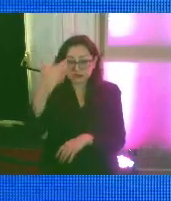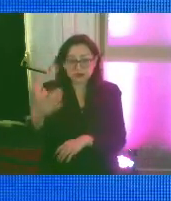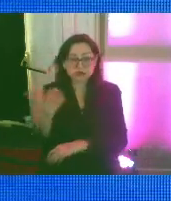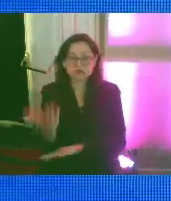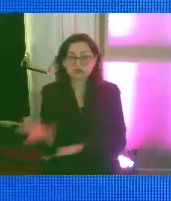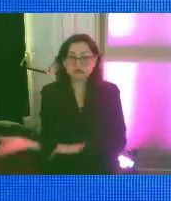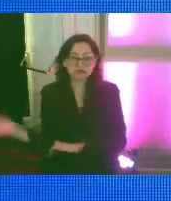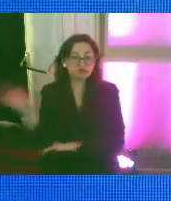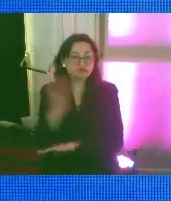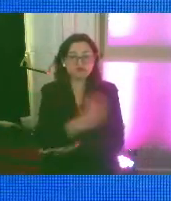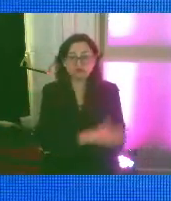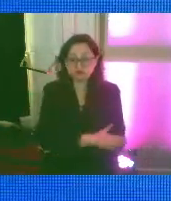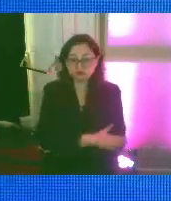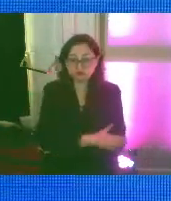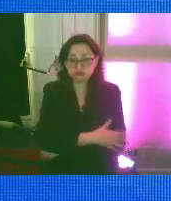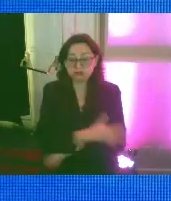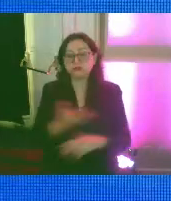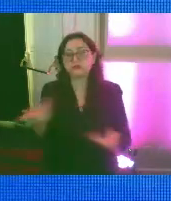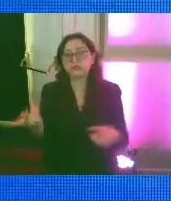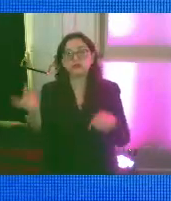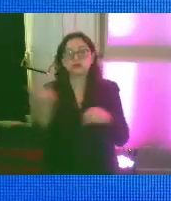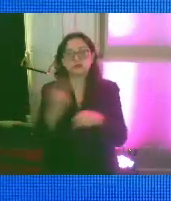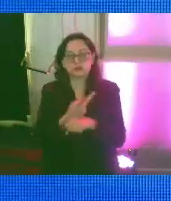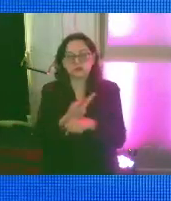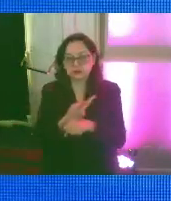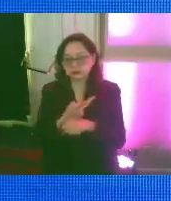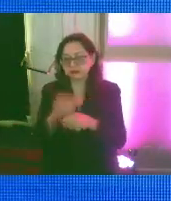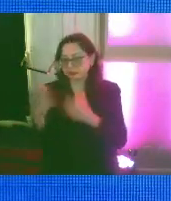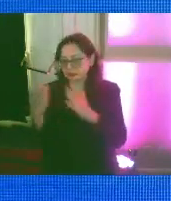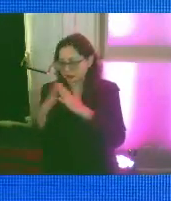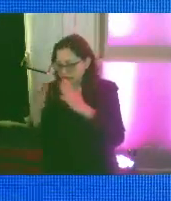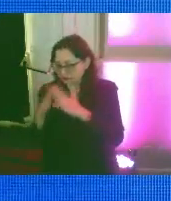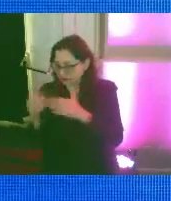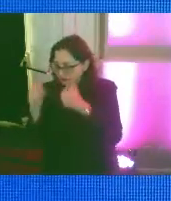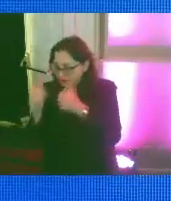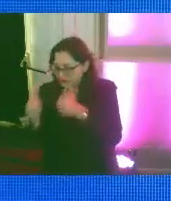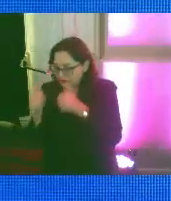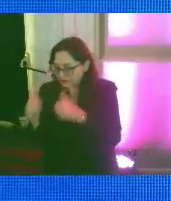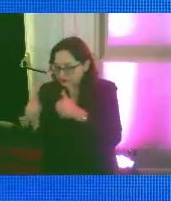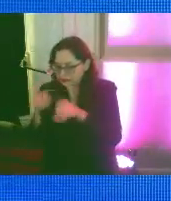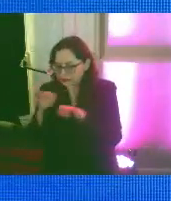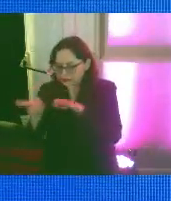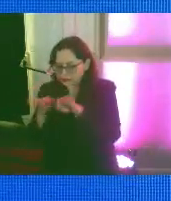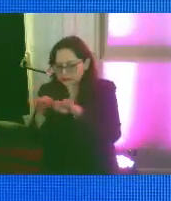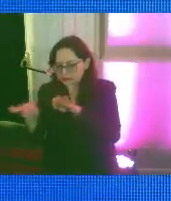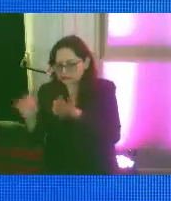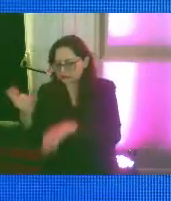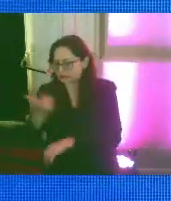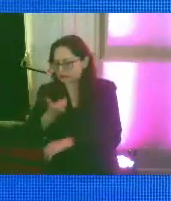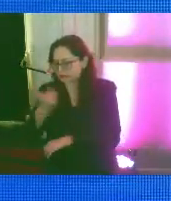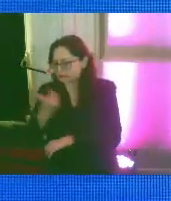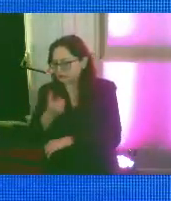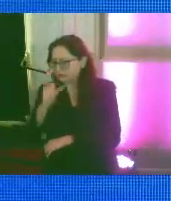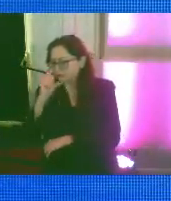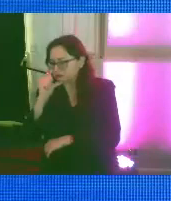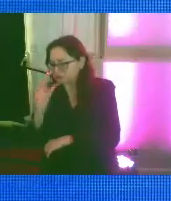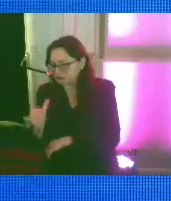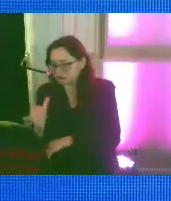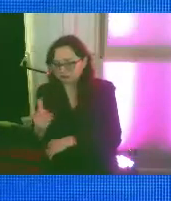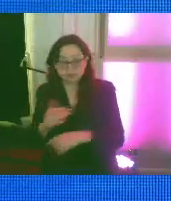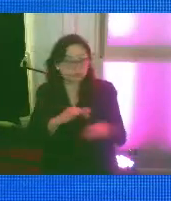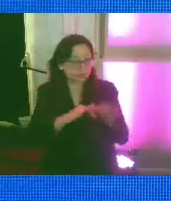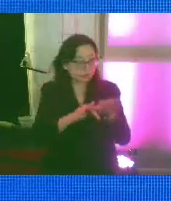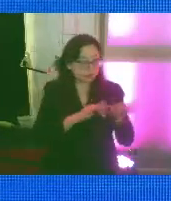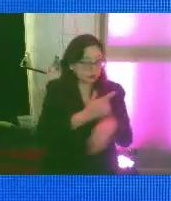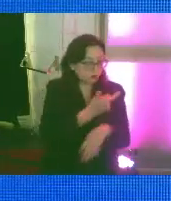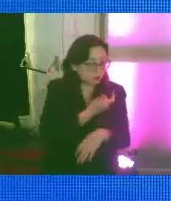Y por supuesto hacen que no puedan trabajar por un salario o que no puedan completar sus estudios o que no puedan